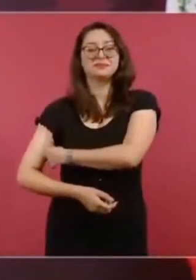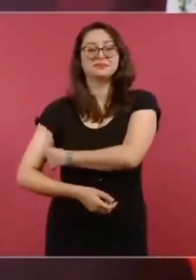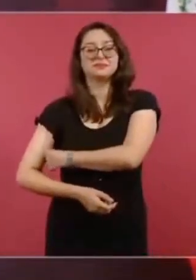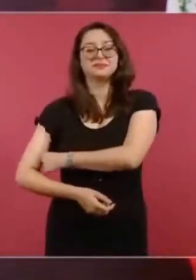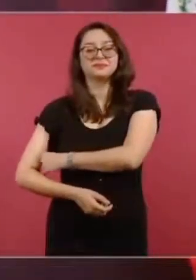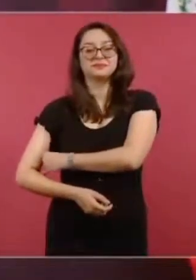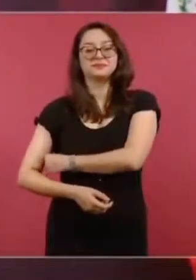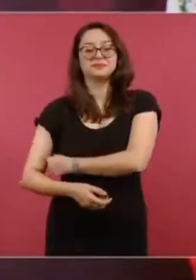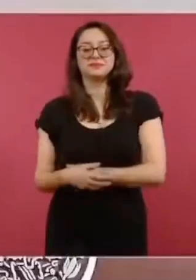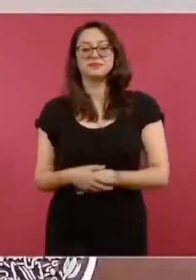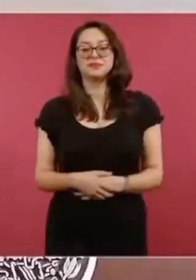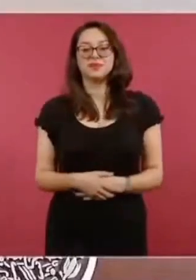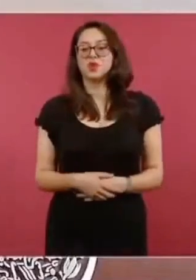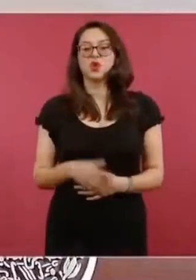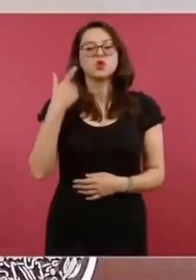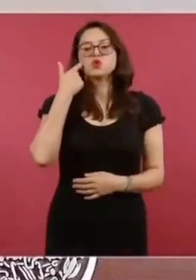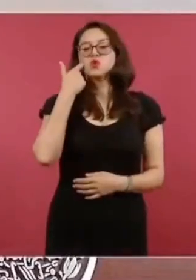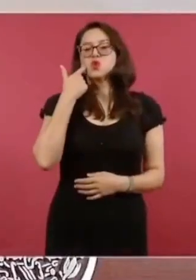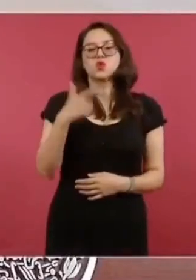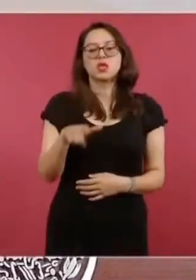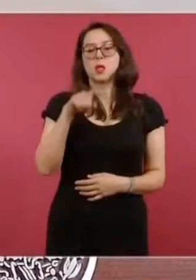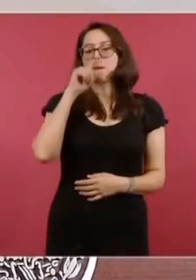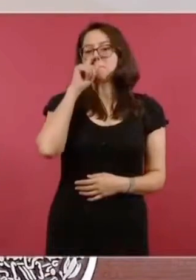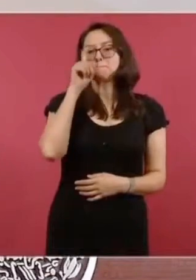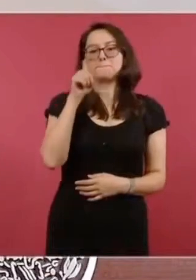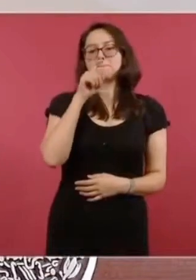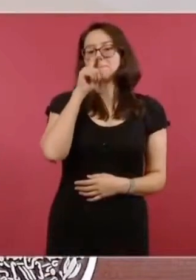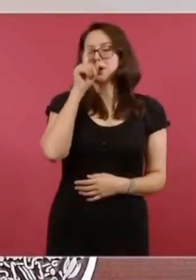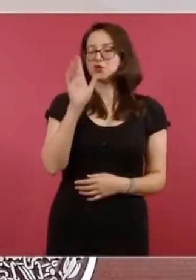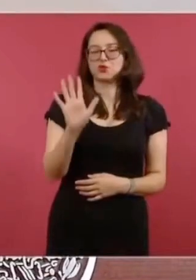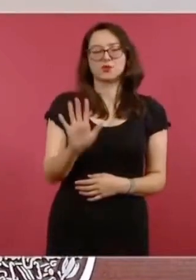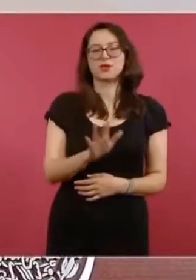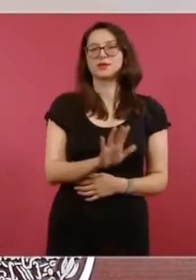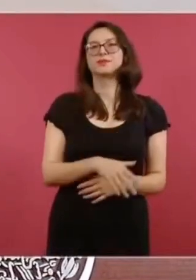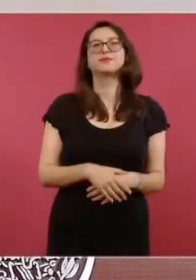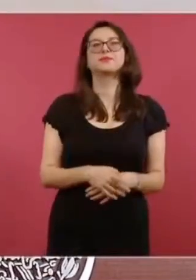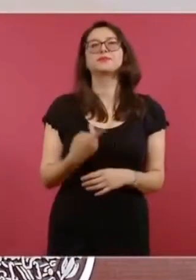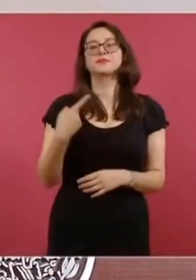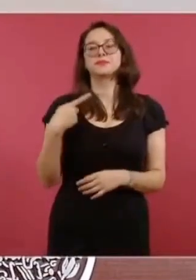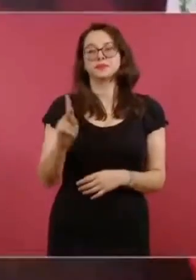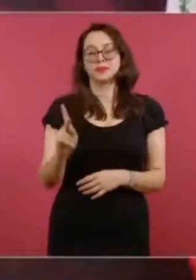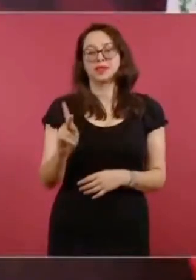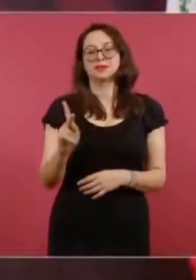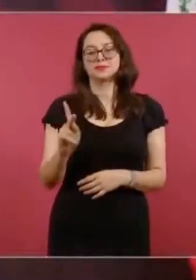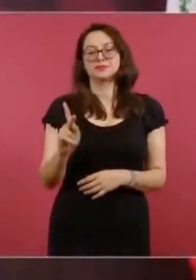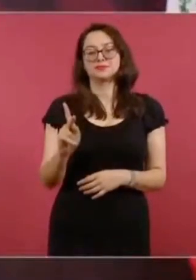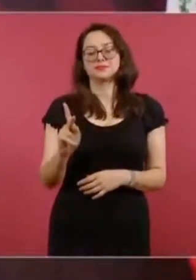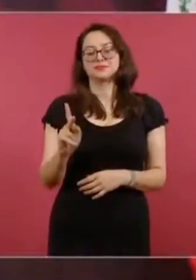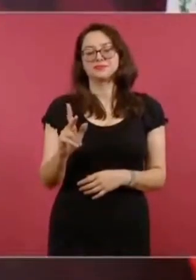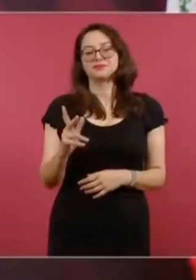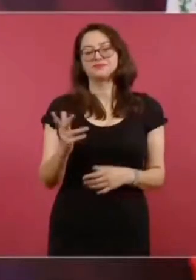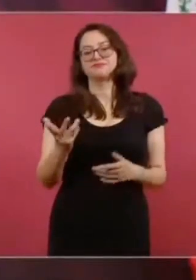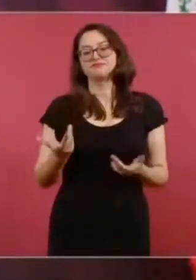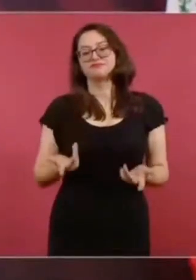No es por presumir, pero. Es como.